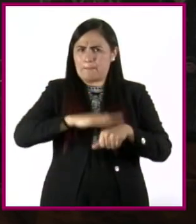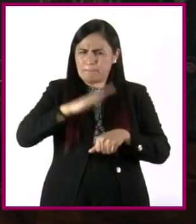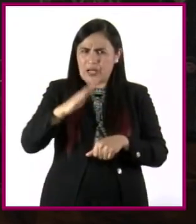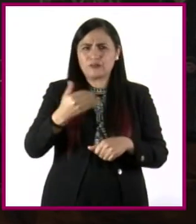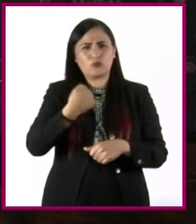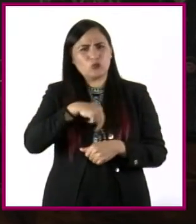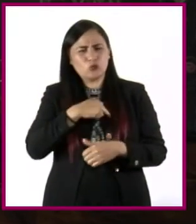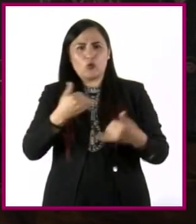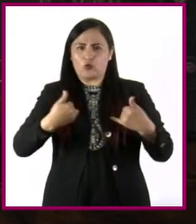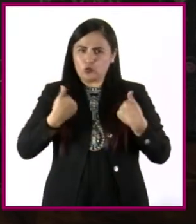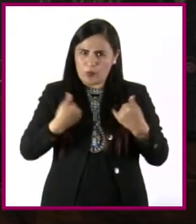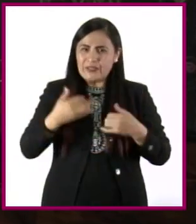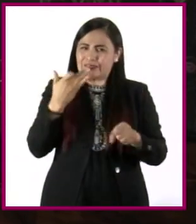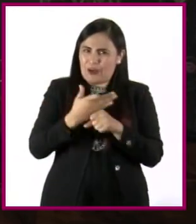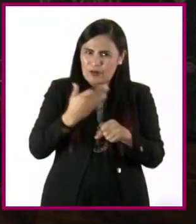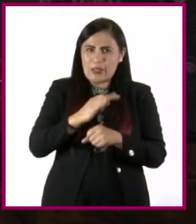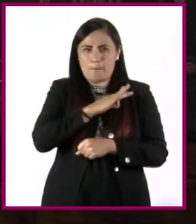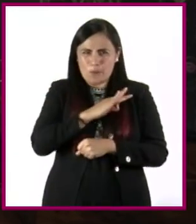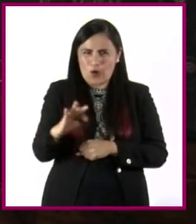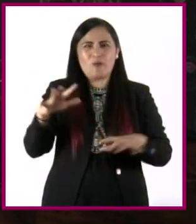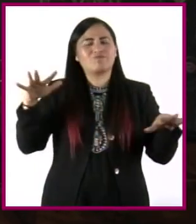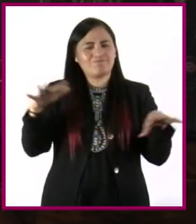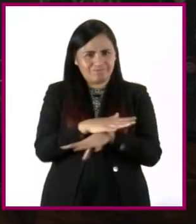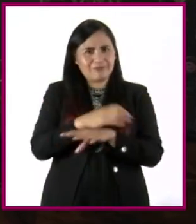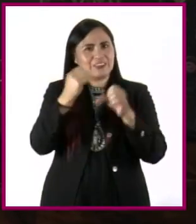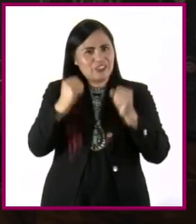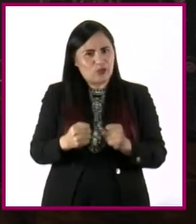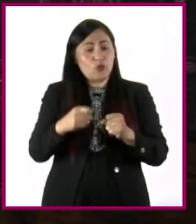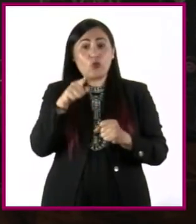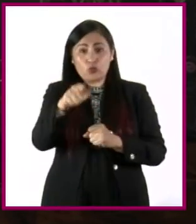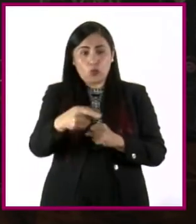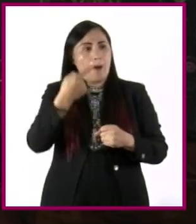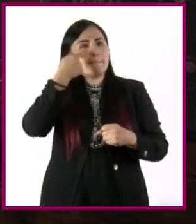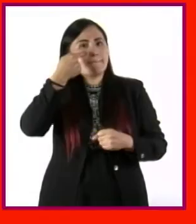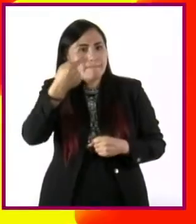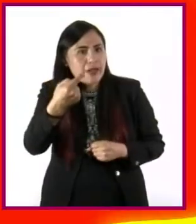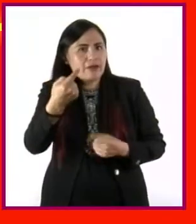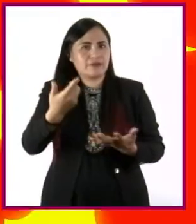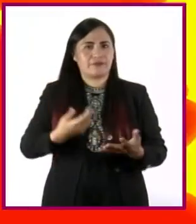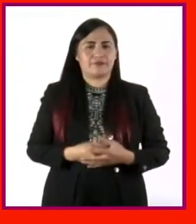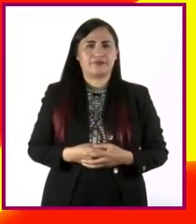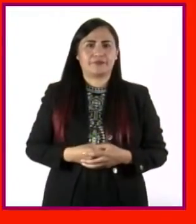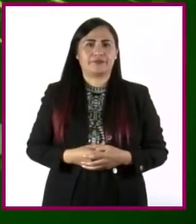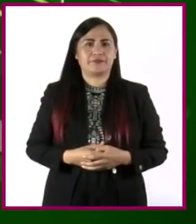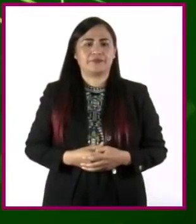la enorme opción para cambiar el sistema. ¡Involúcrate!